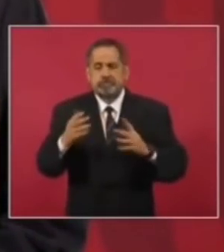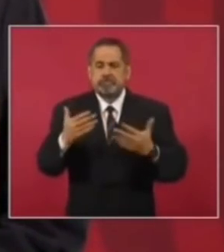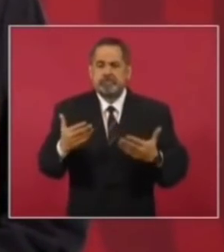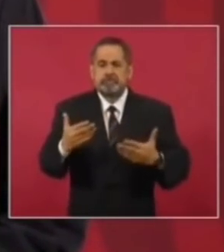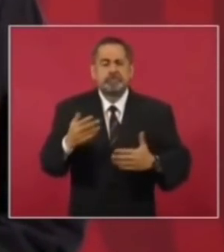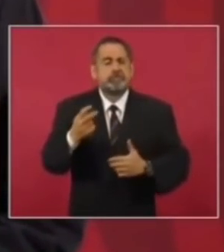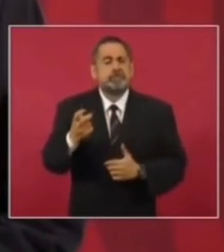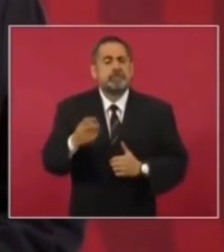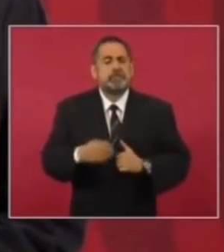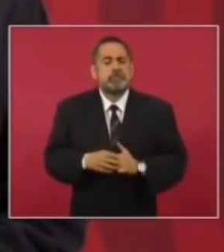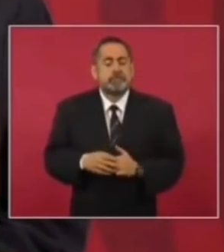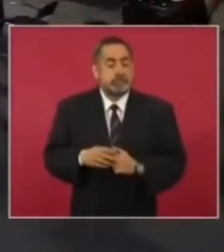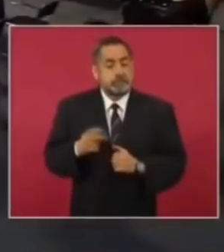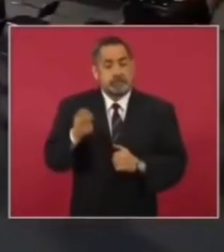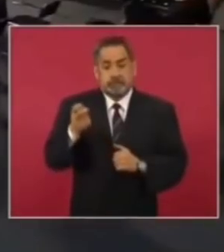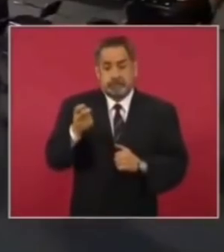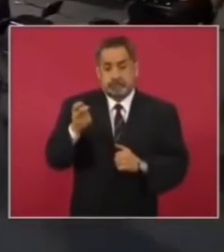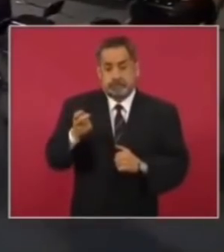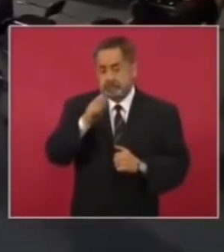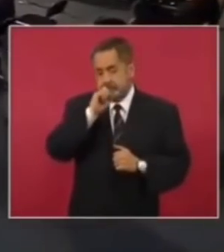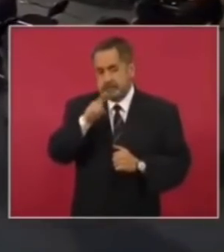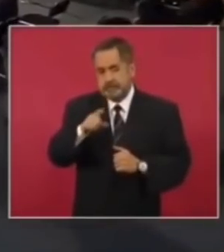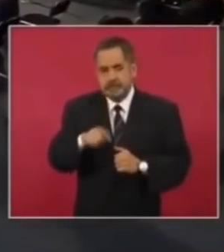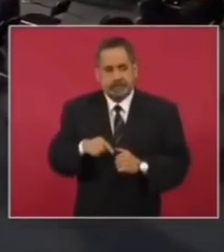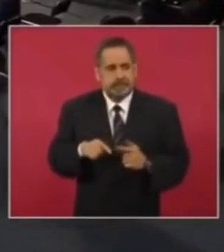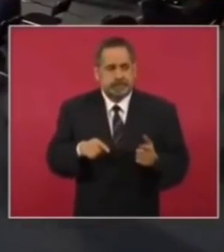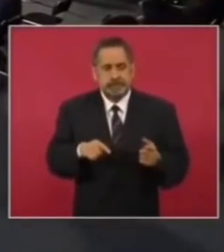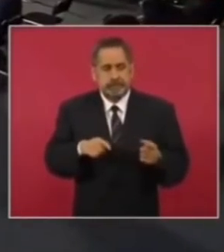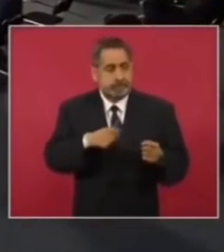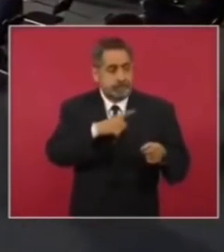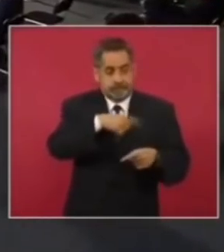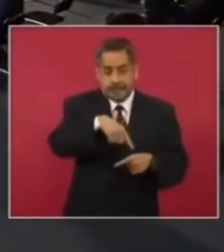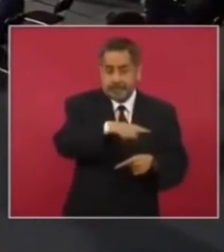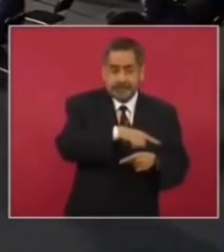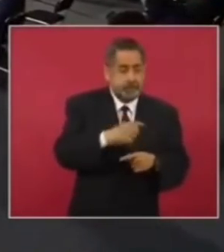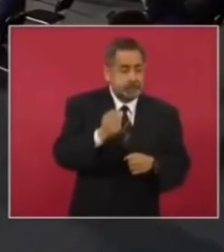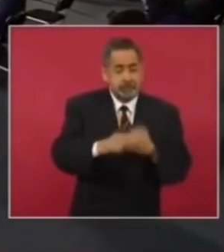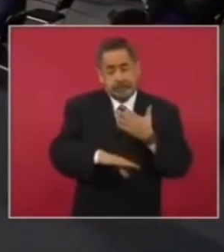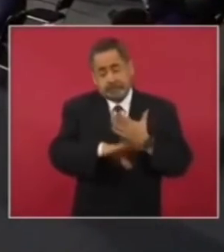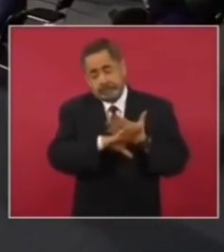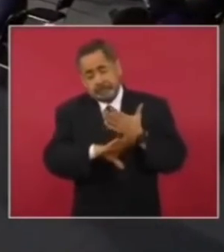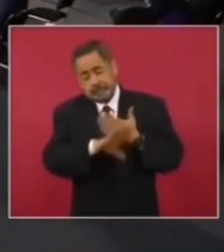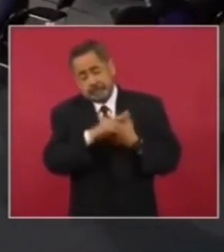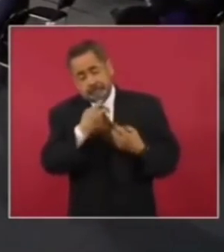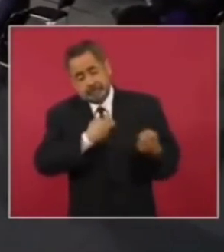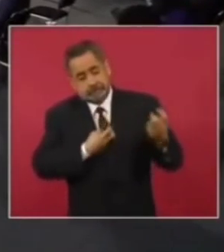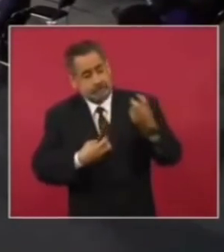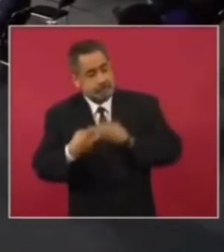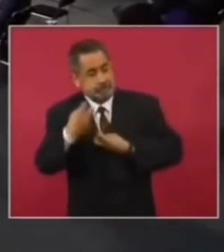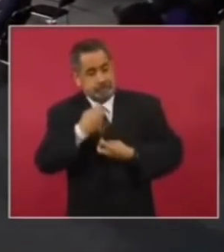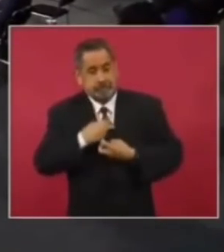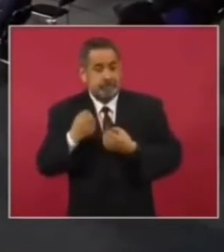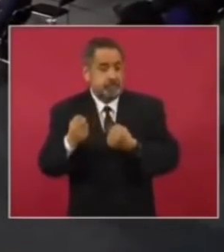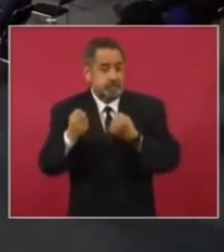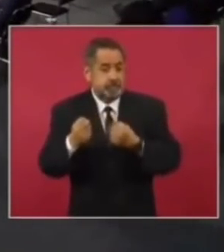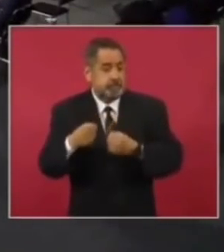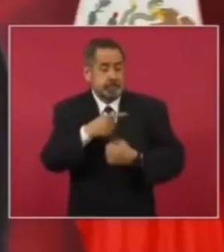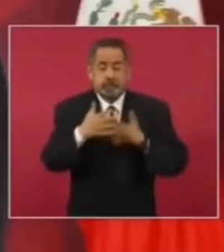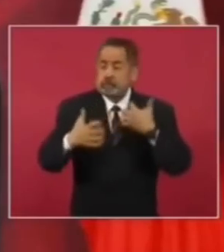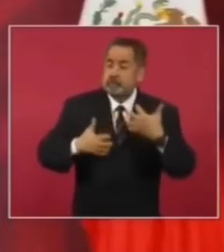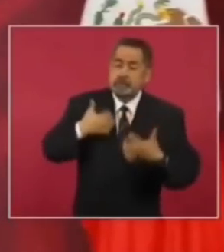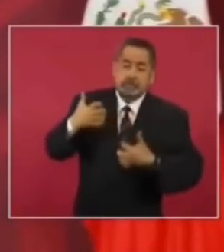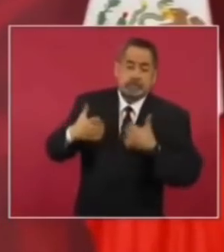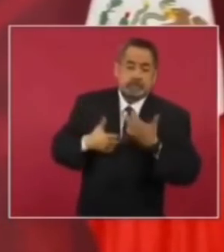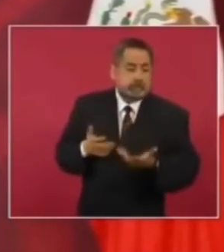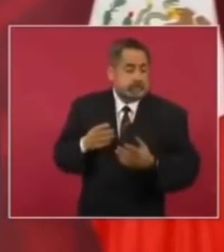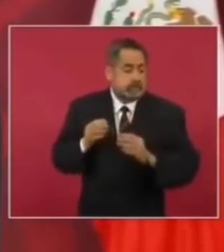y por eso también son muy fuertes los ataques y se desesperan. Este